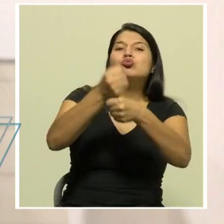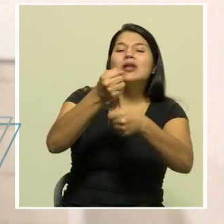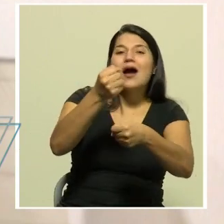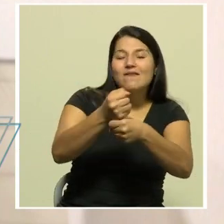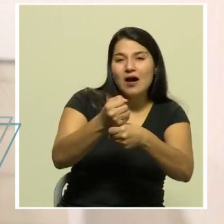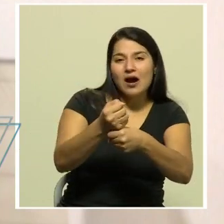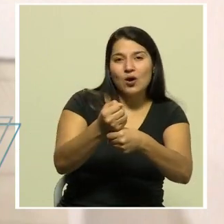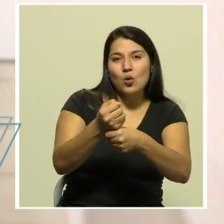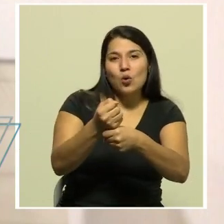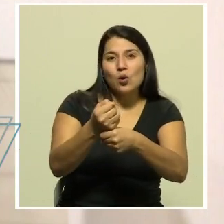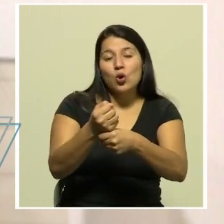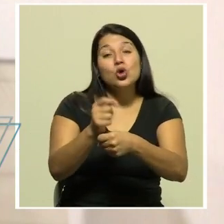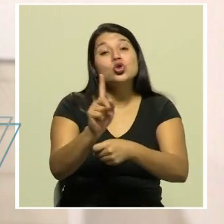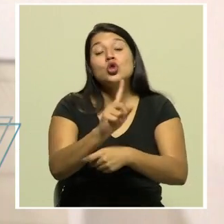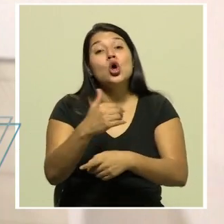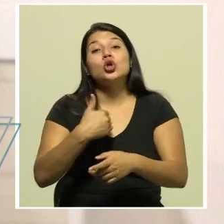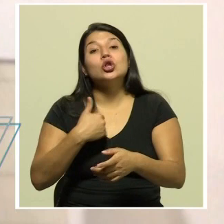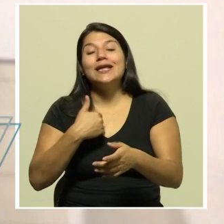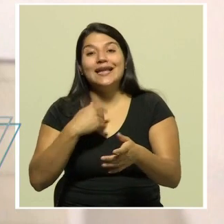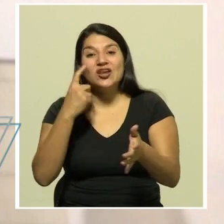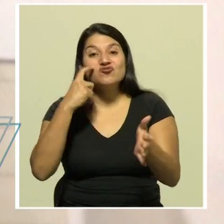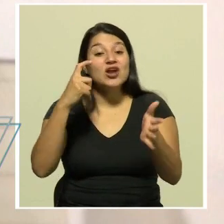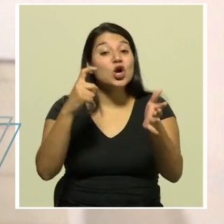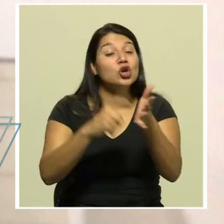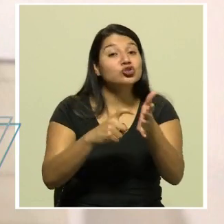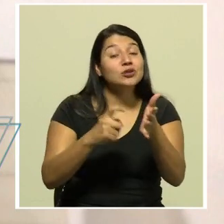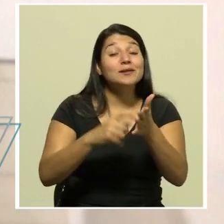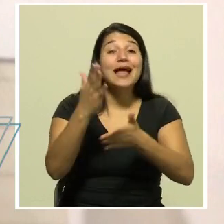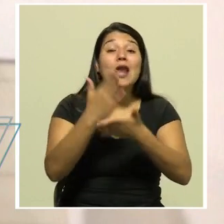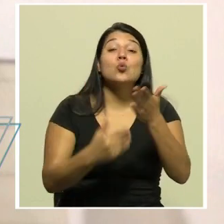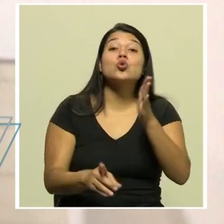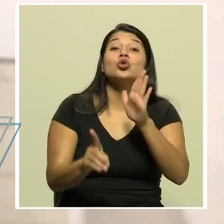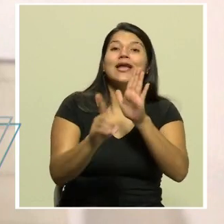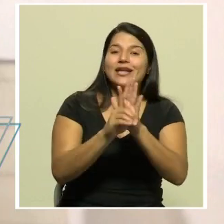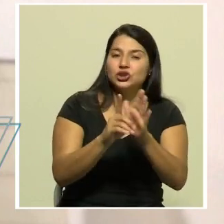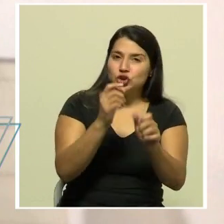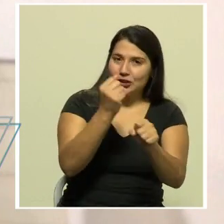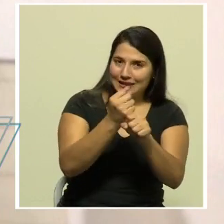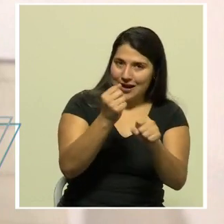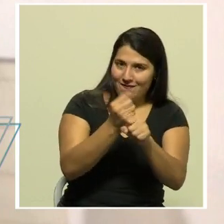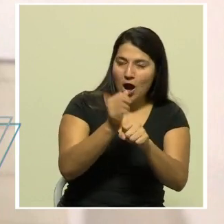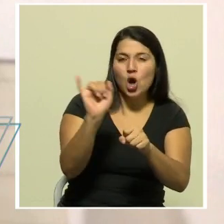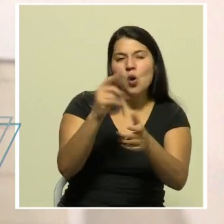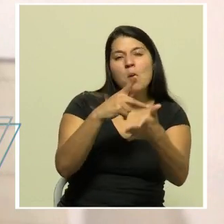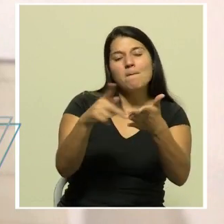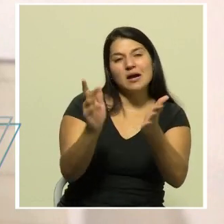carece del reconocimiento de varios derechos laborales